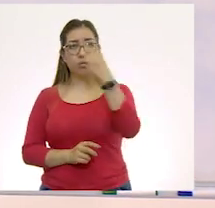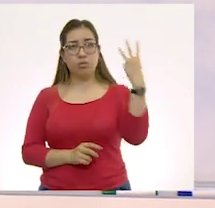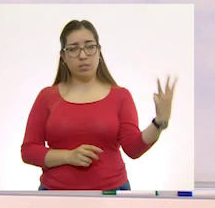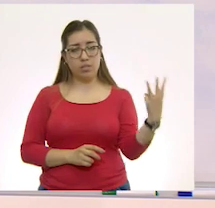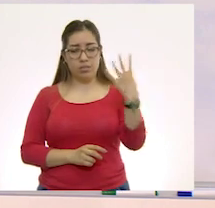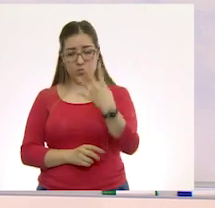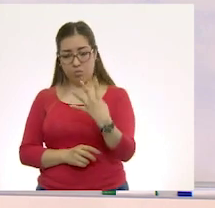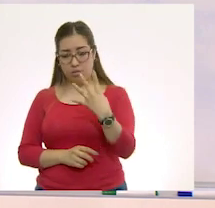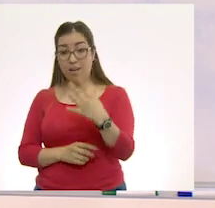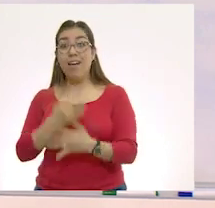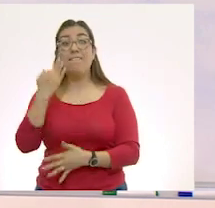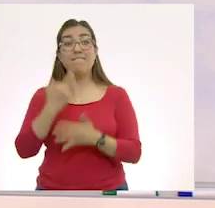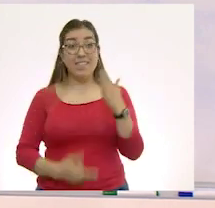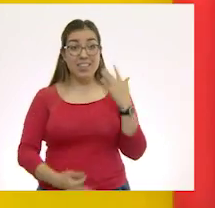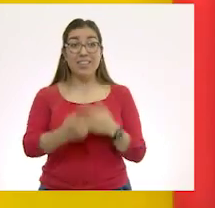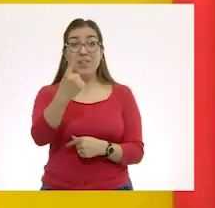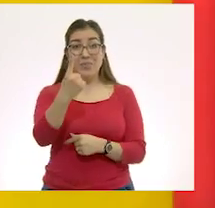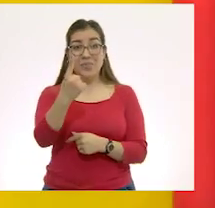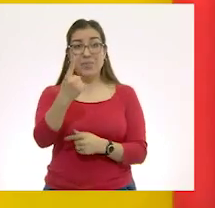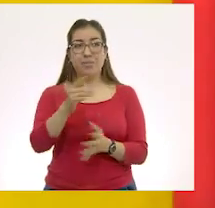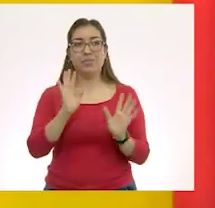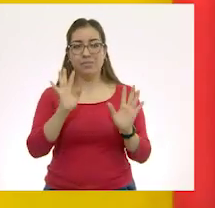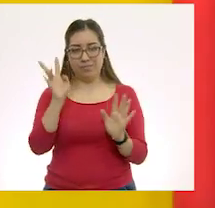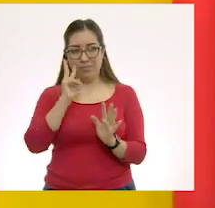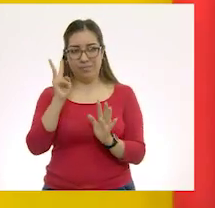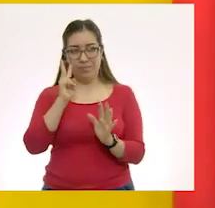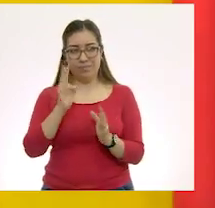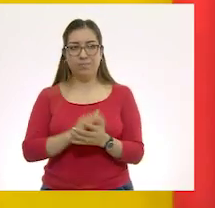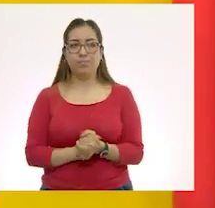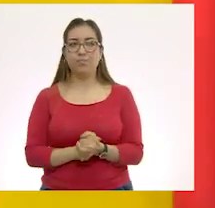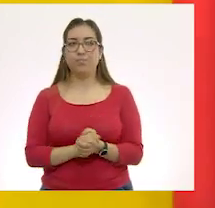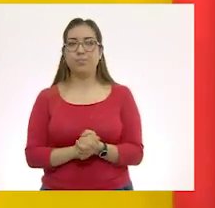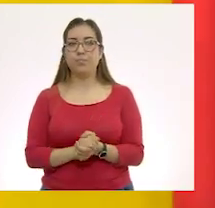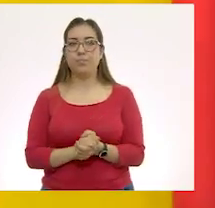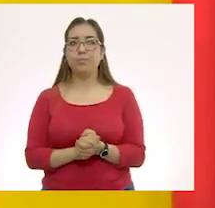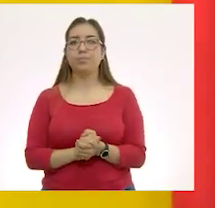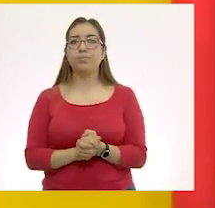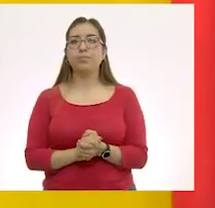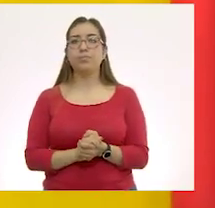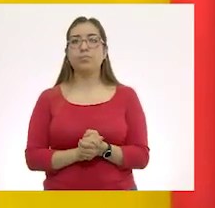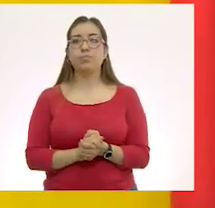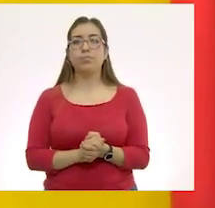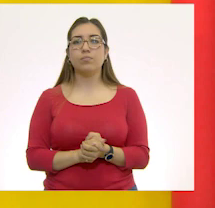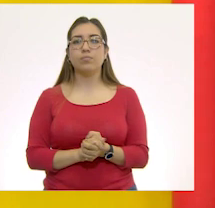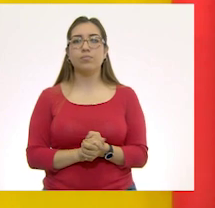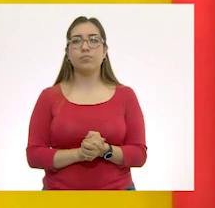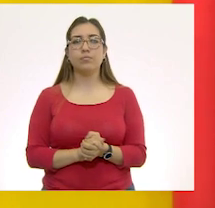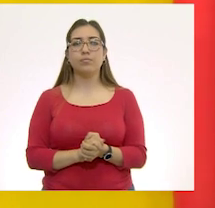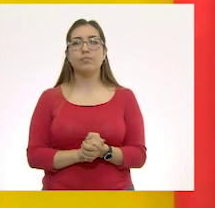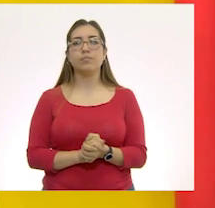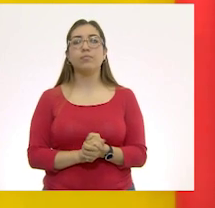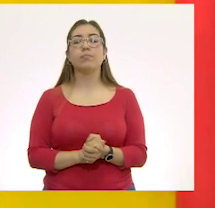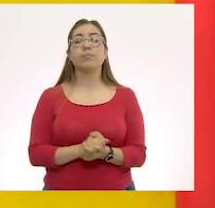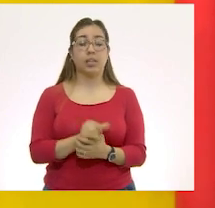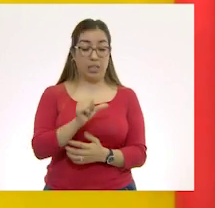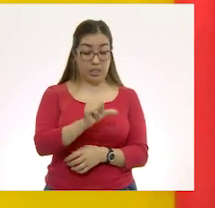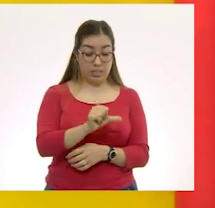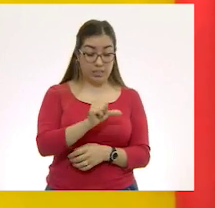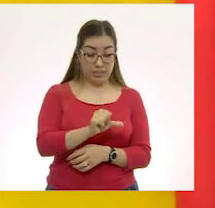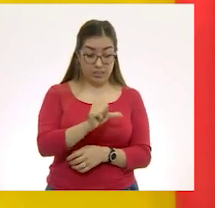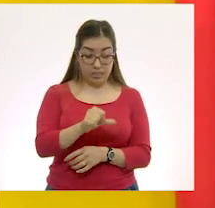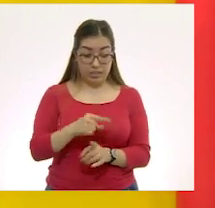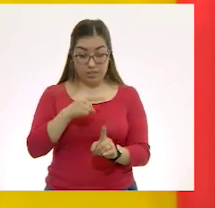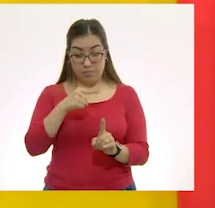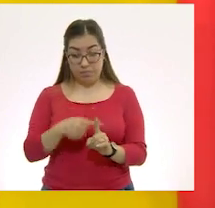bien que el cerrador entonces faltas 111 de base sería 16 más